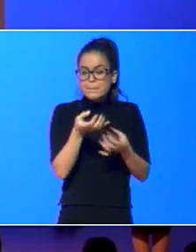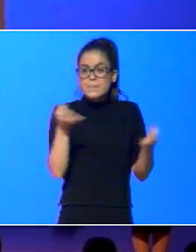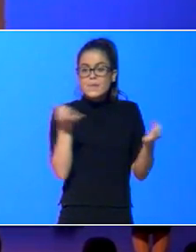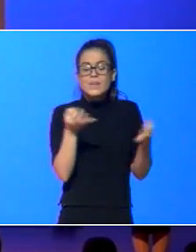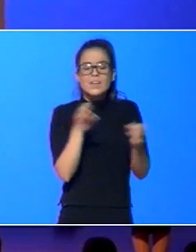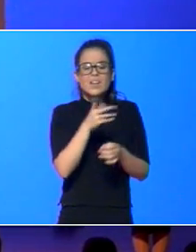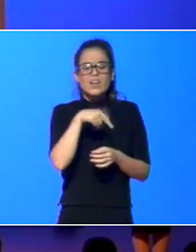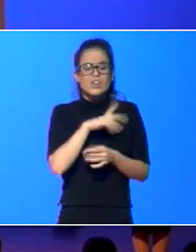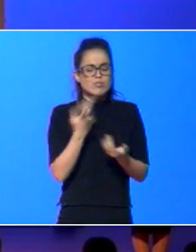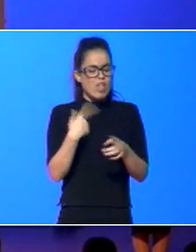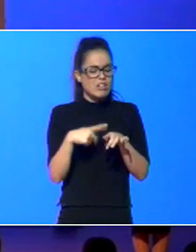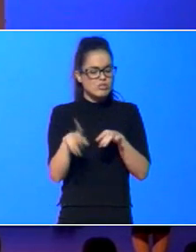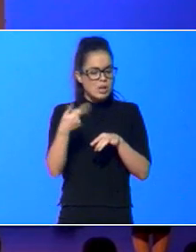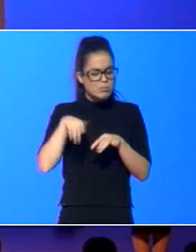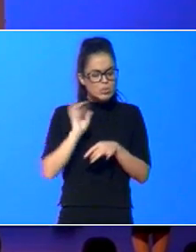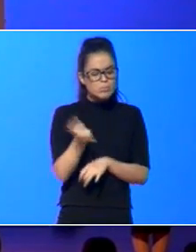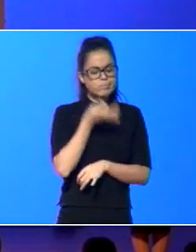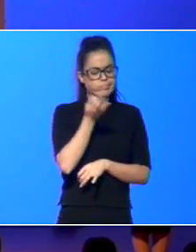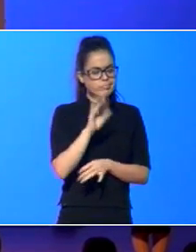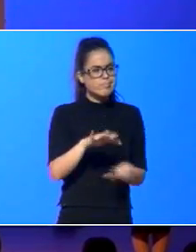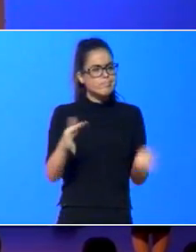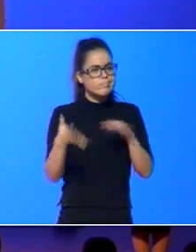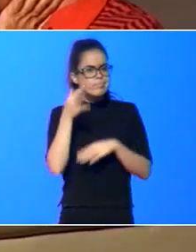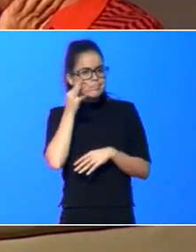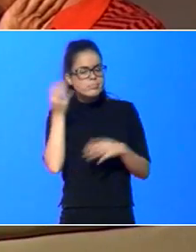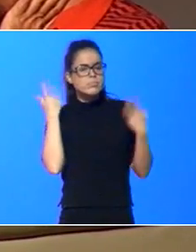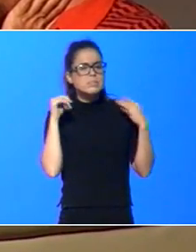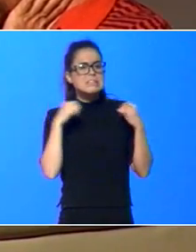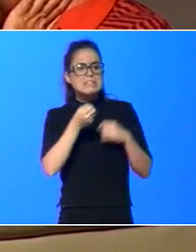esto que nos estáis contando vosotros. Le hemos dejado al solo,